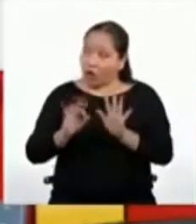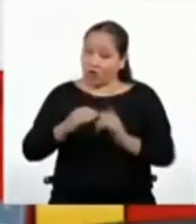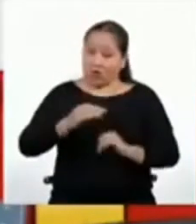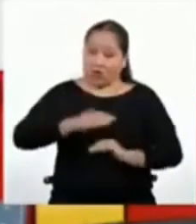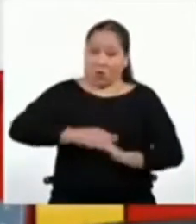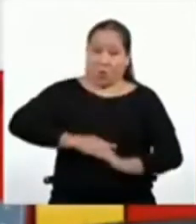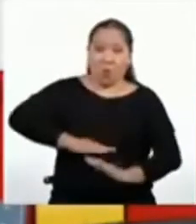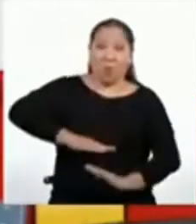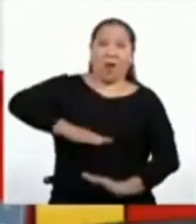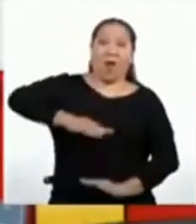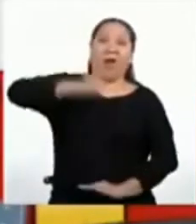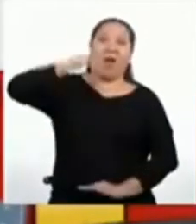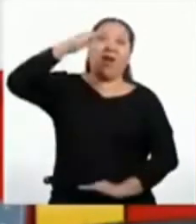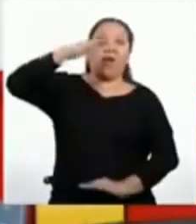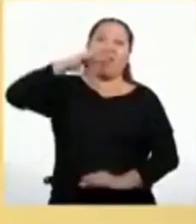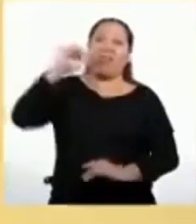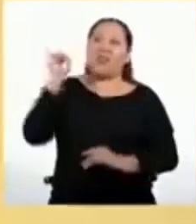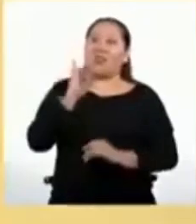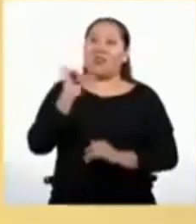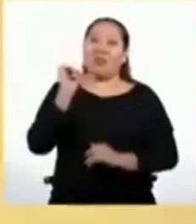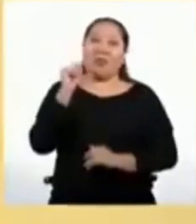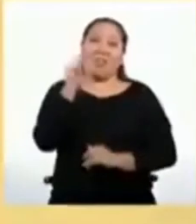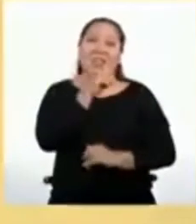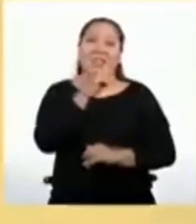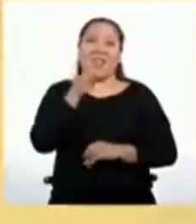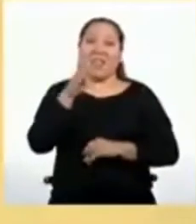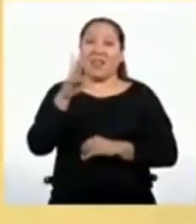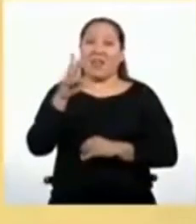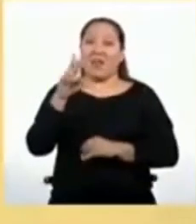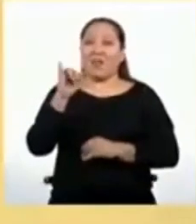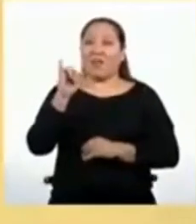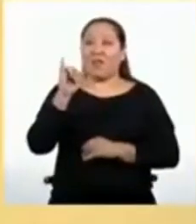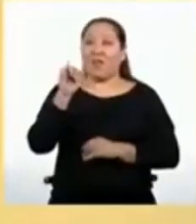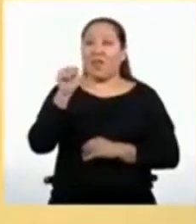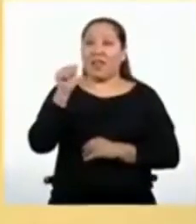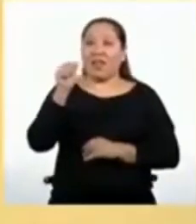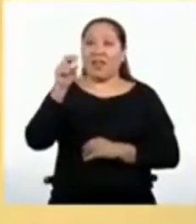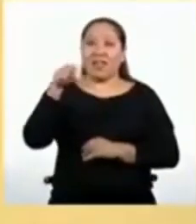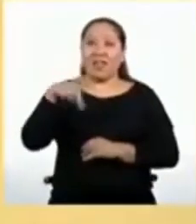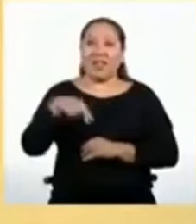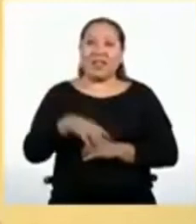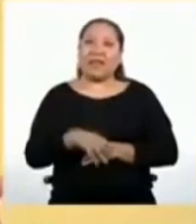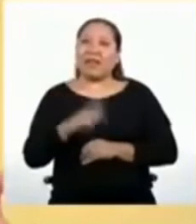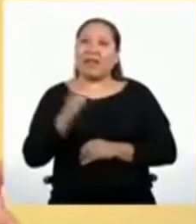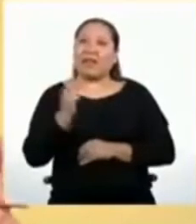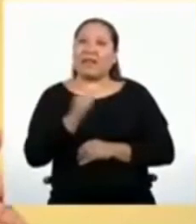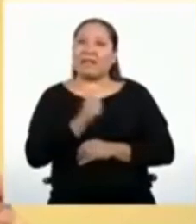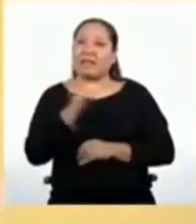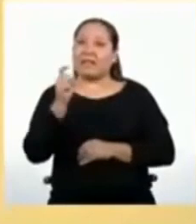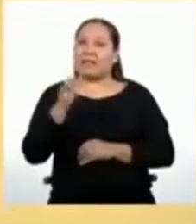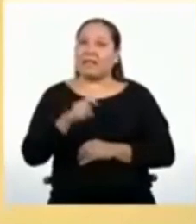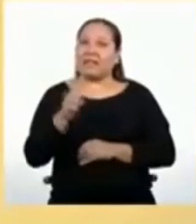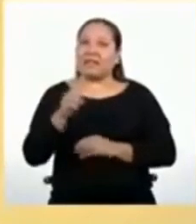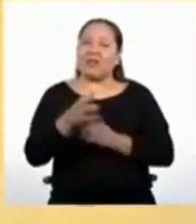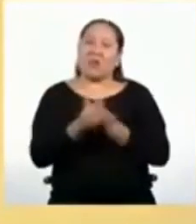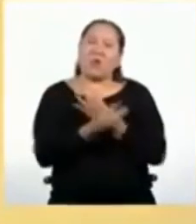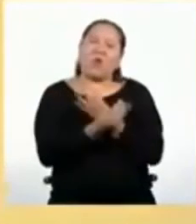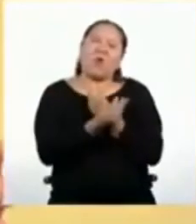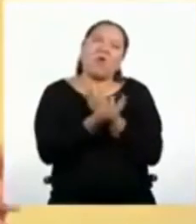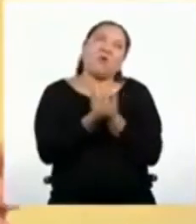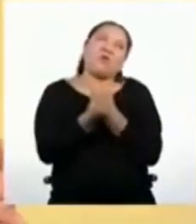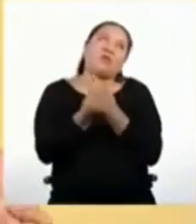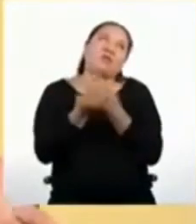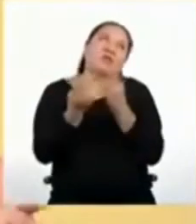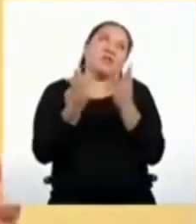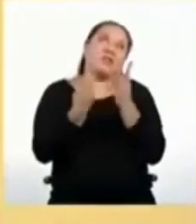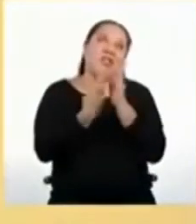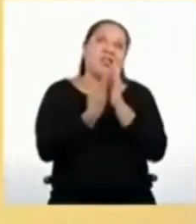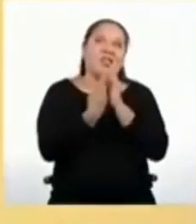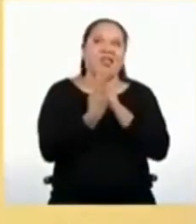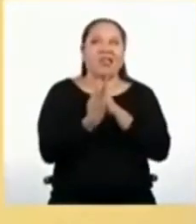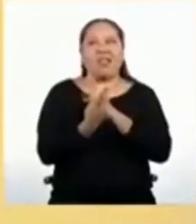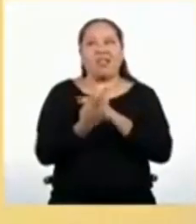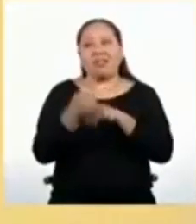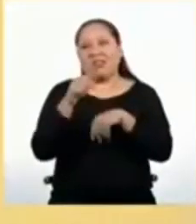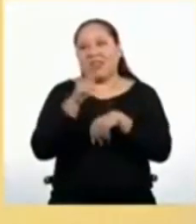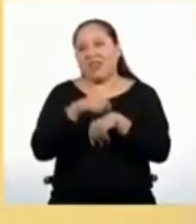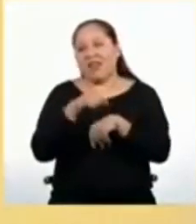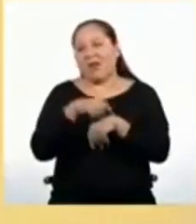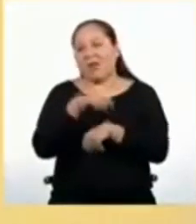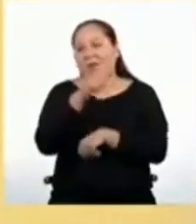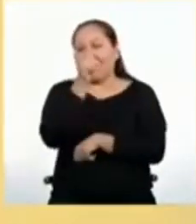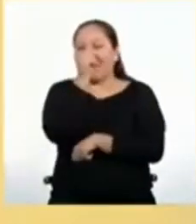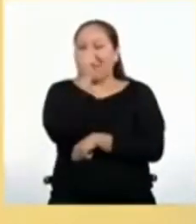el de Brian Burke. Bueno, ahí sí vas a necesitar un montón de naipes, un montón de tiempo y